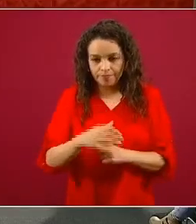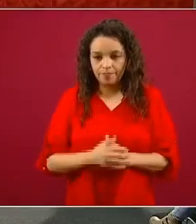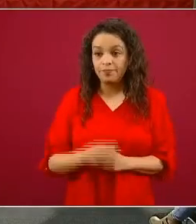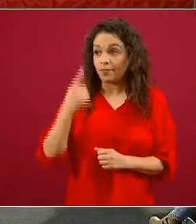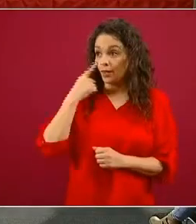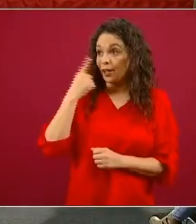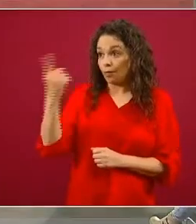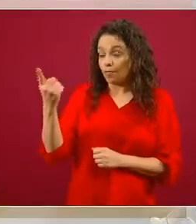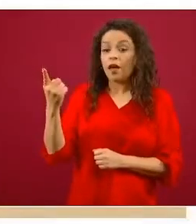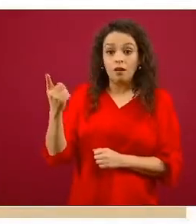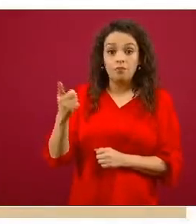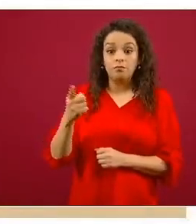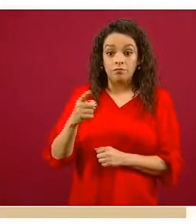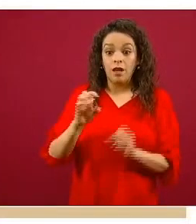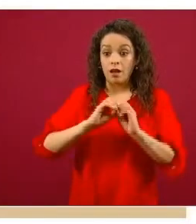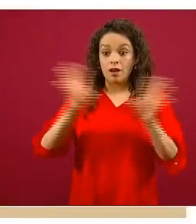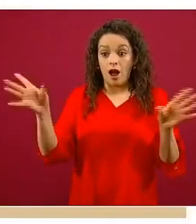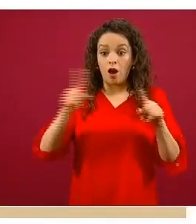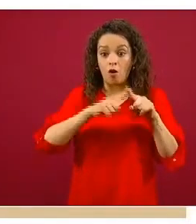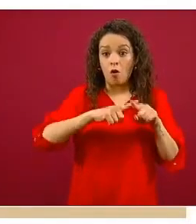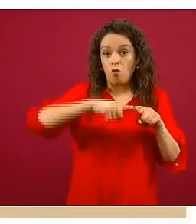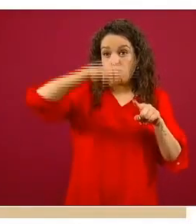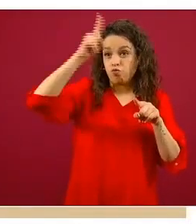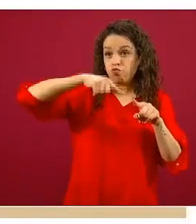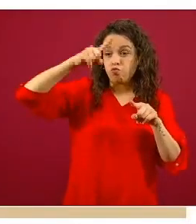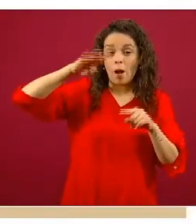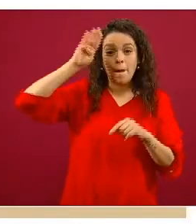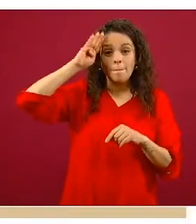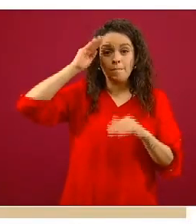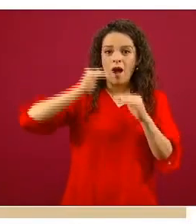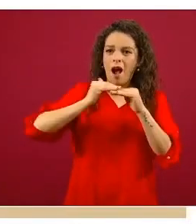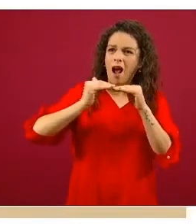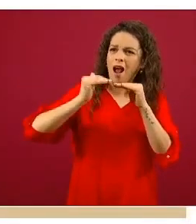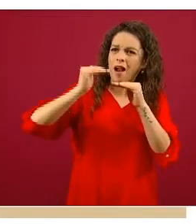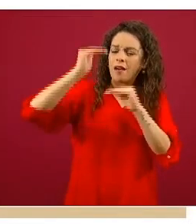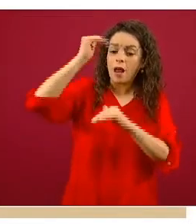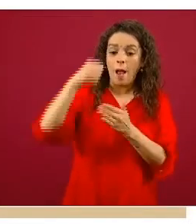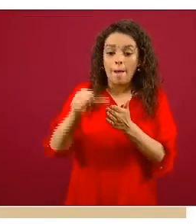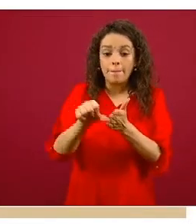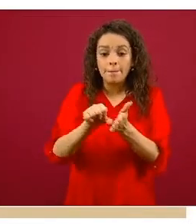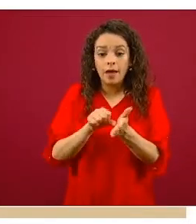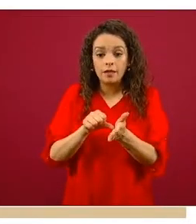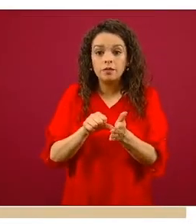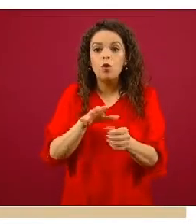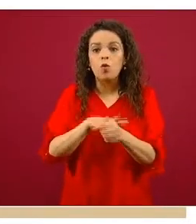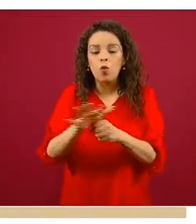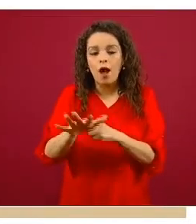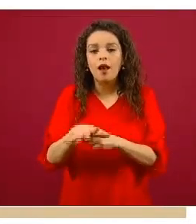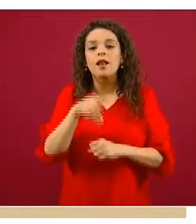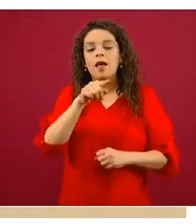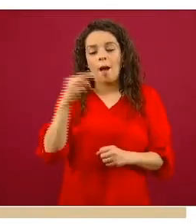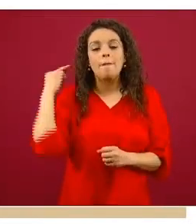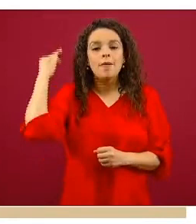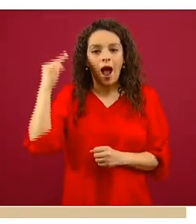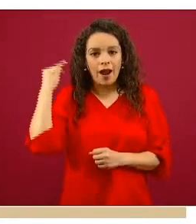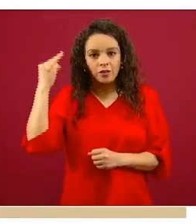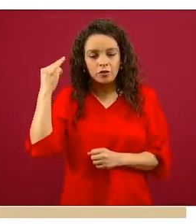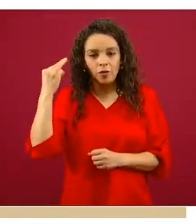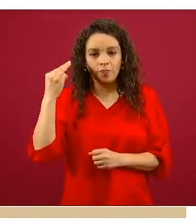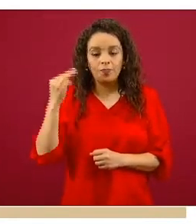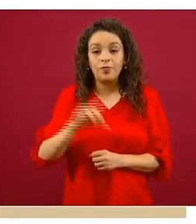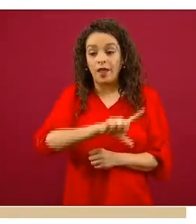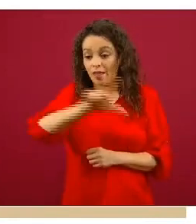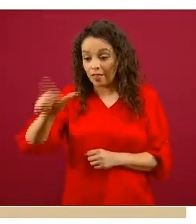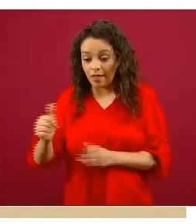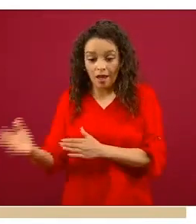había incrementos importantes durante el mes de marzo. Ya en el mes de abril